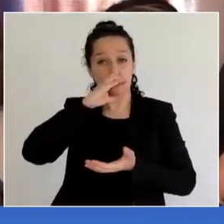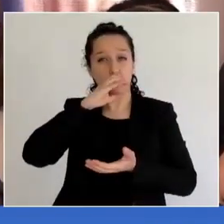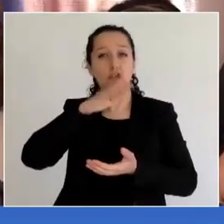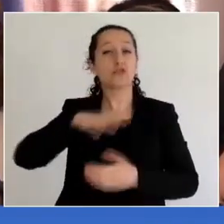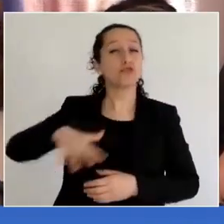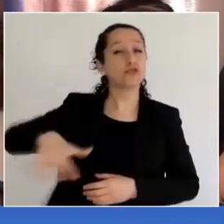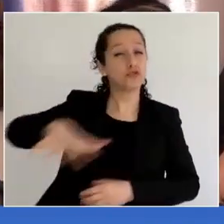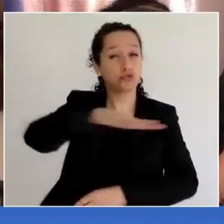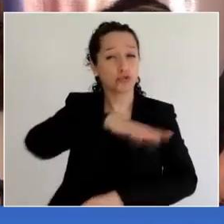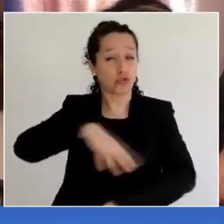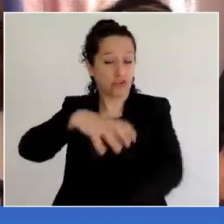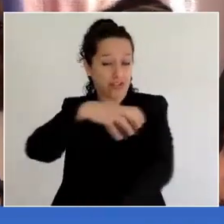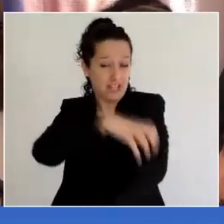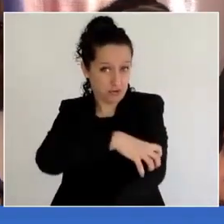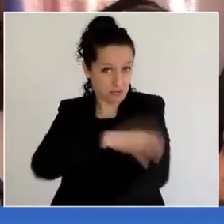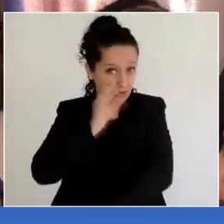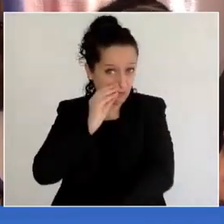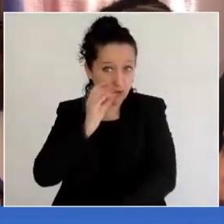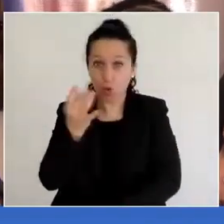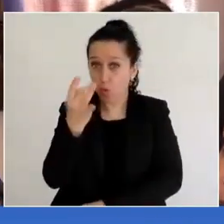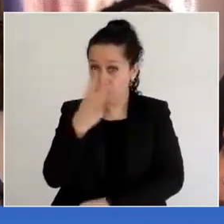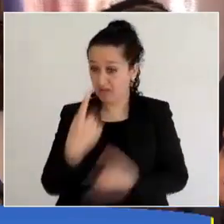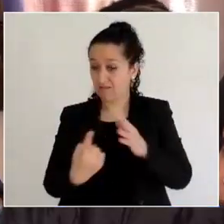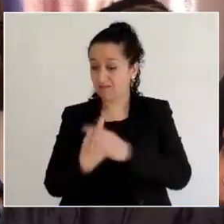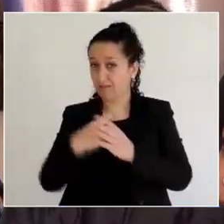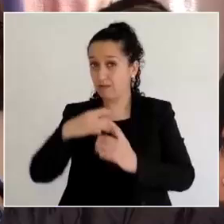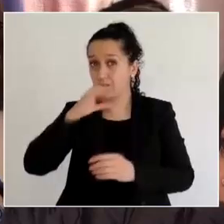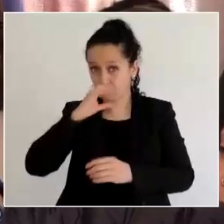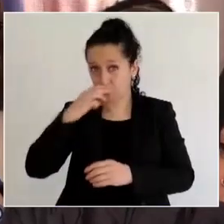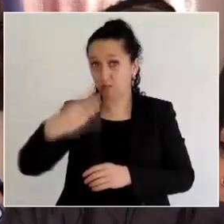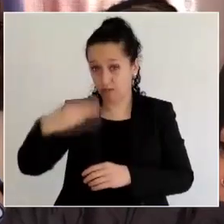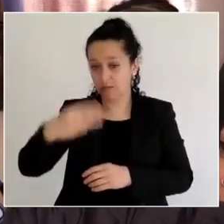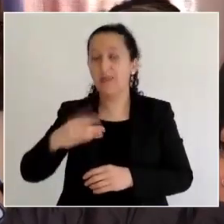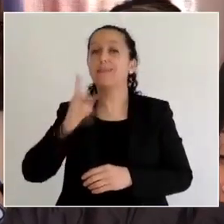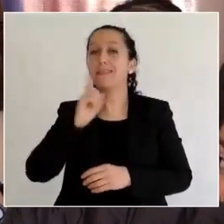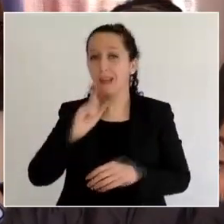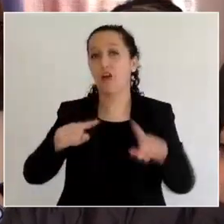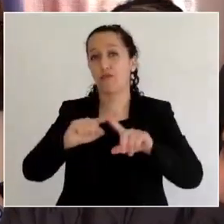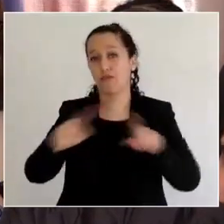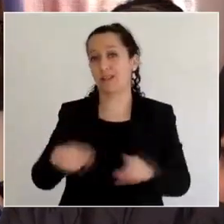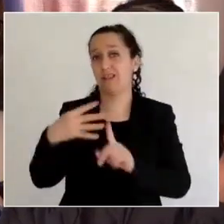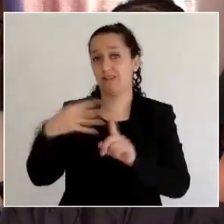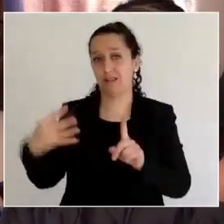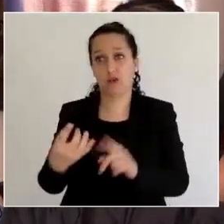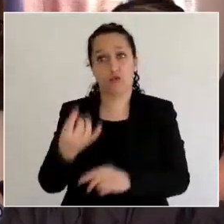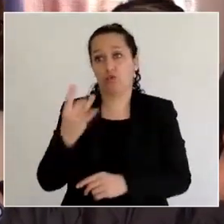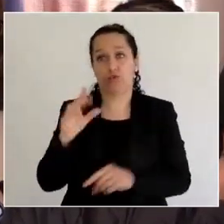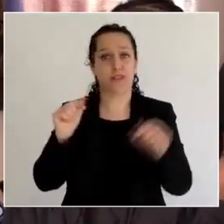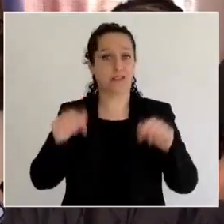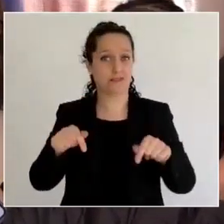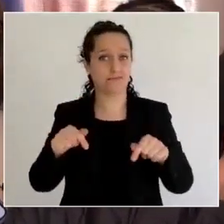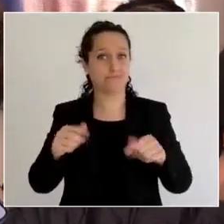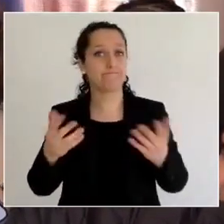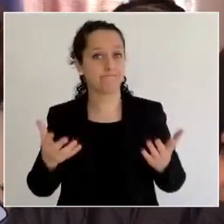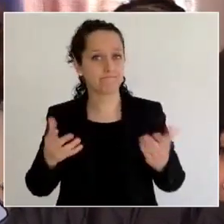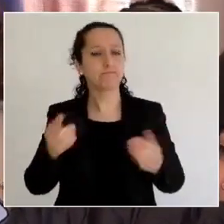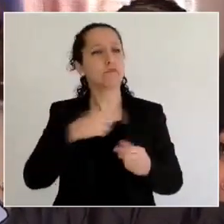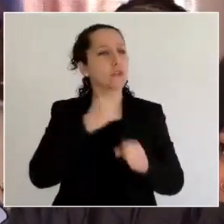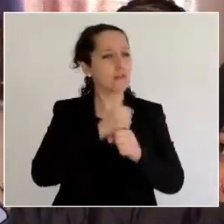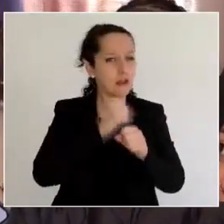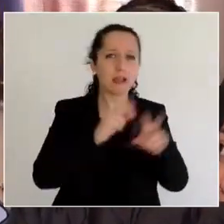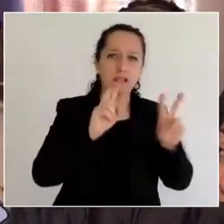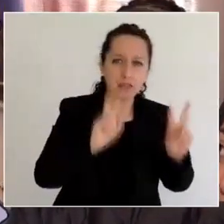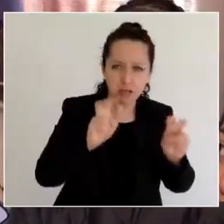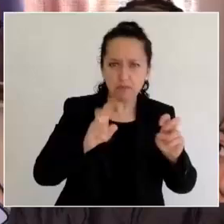única municipalidad de toda la región del Biobío que tiene una oficina de estas características. Hemos sido capaces de trabajar de manera